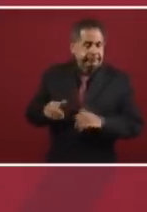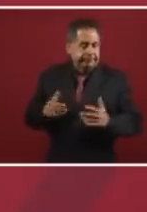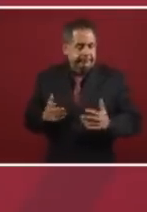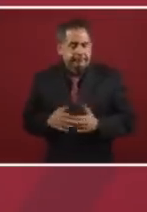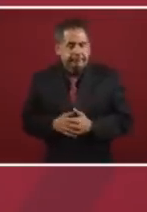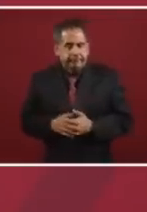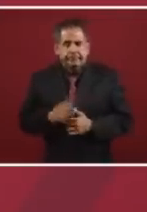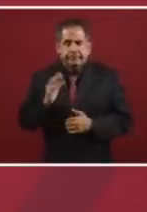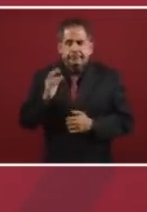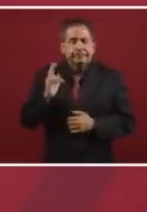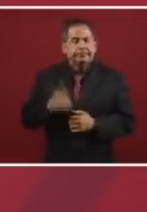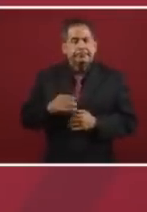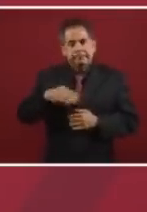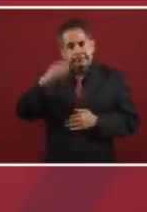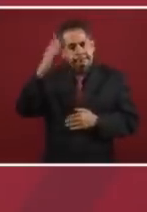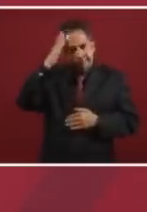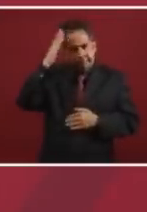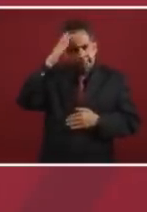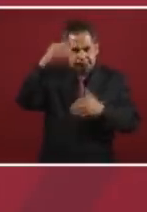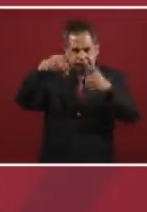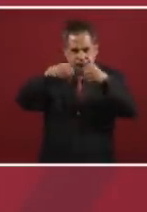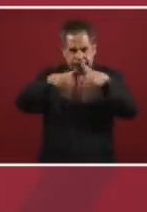y de estructuras administrativas